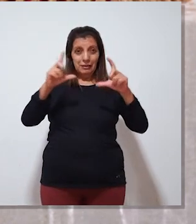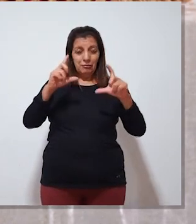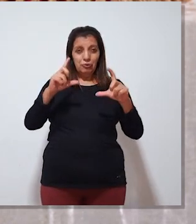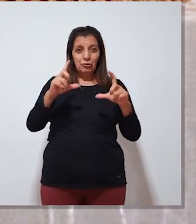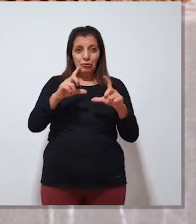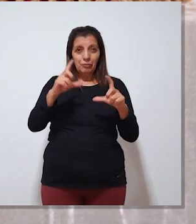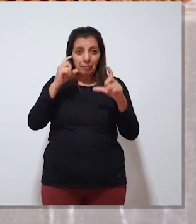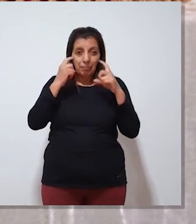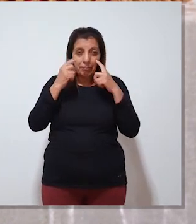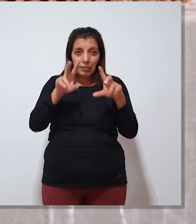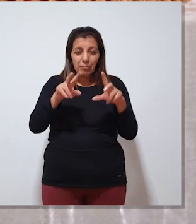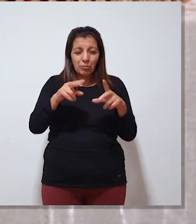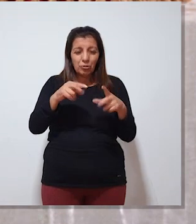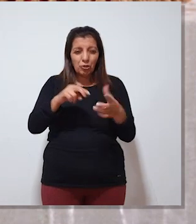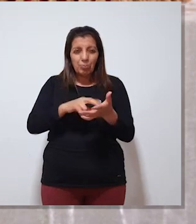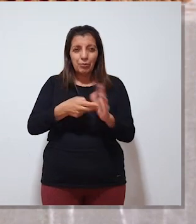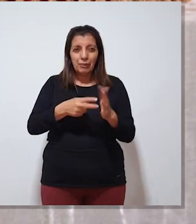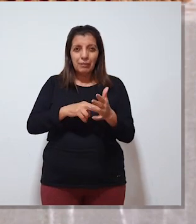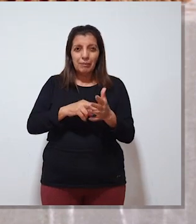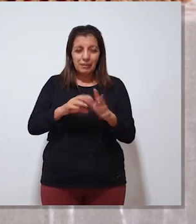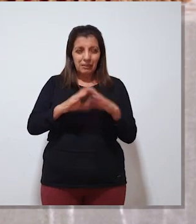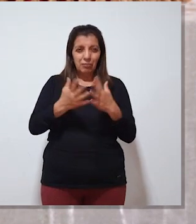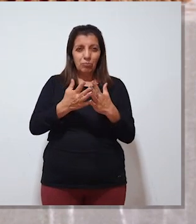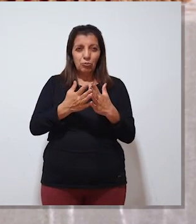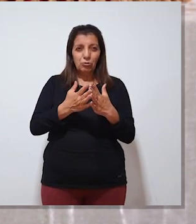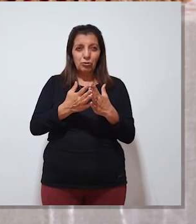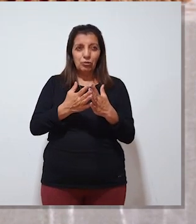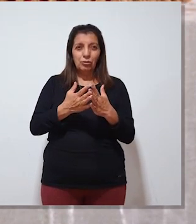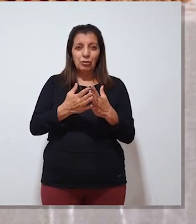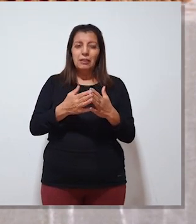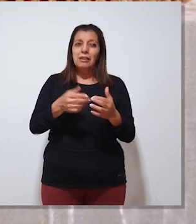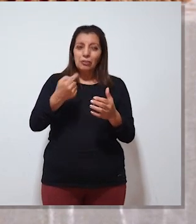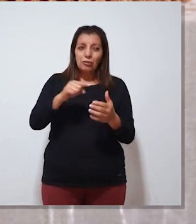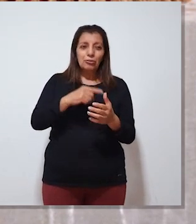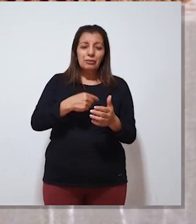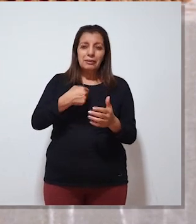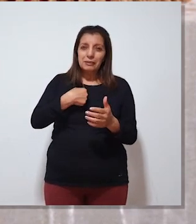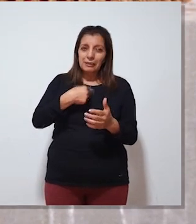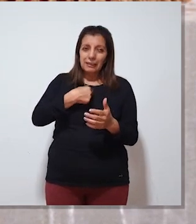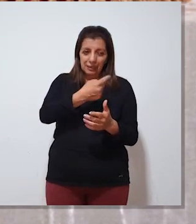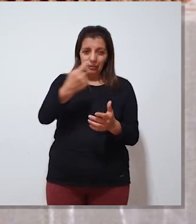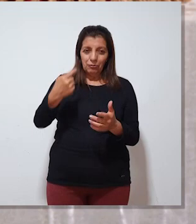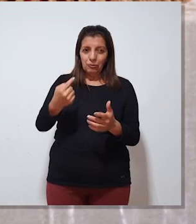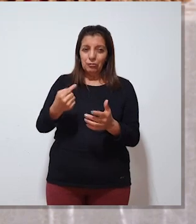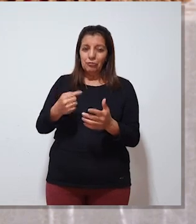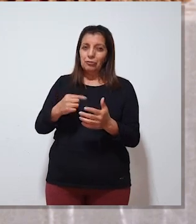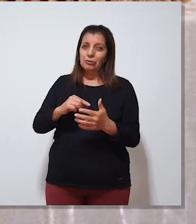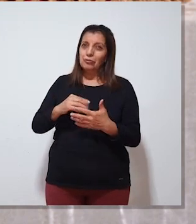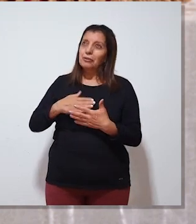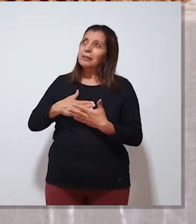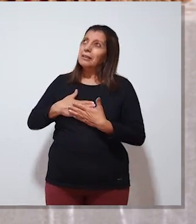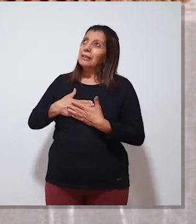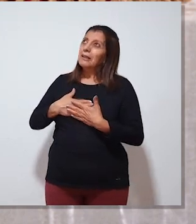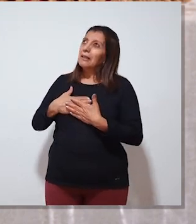creyente en el camino de nuestra respuesta propia a Dios, una respuesta que sea de amor, maduro